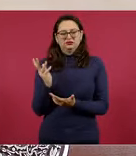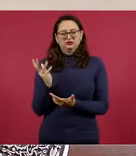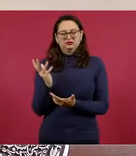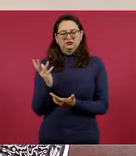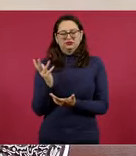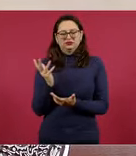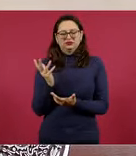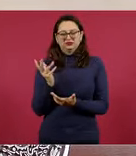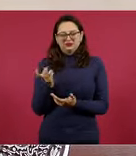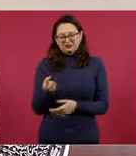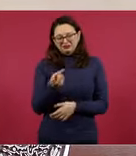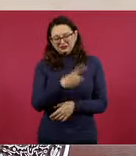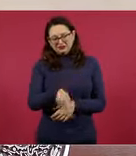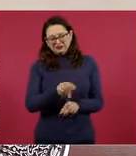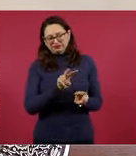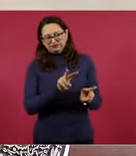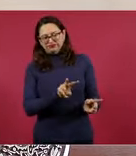Y cuidado con